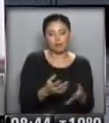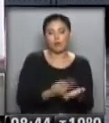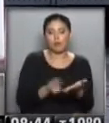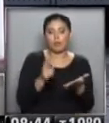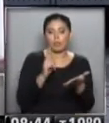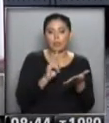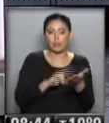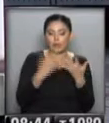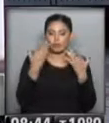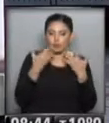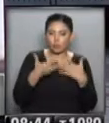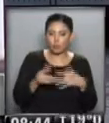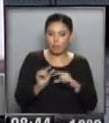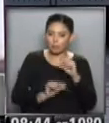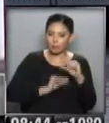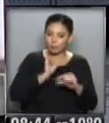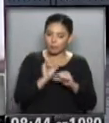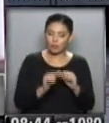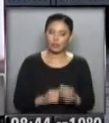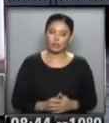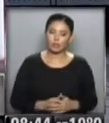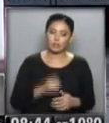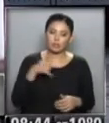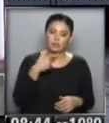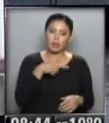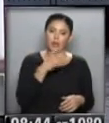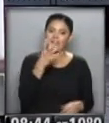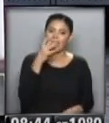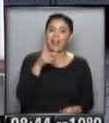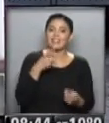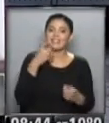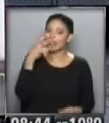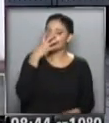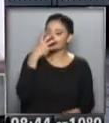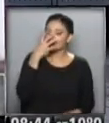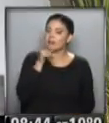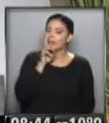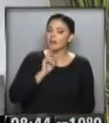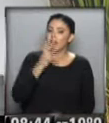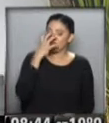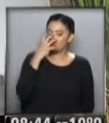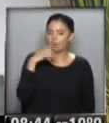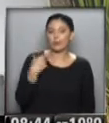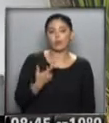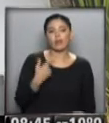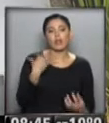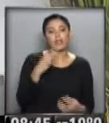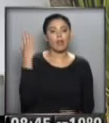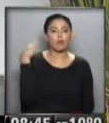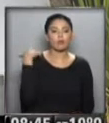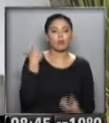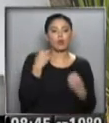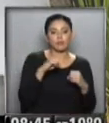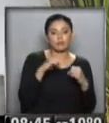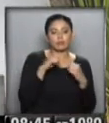sus actividades de a poco sigue sigue todavía un poco oxígeno dependiente pero bueno es volver a ejercitar al pulmón para que no